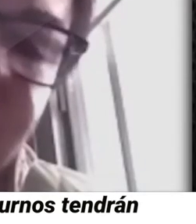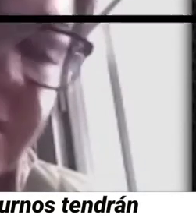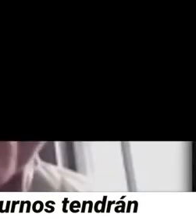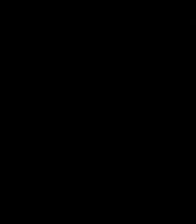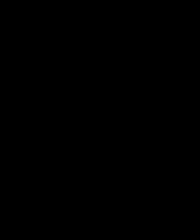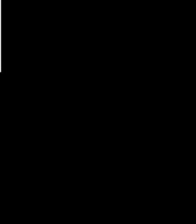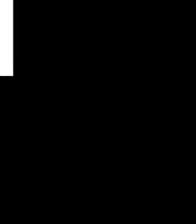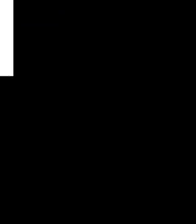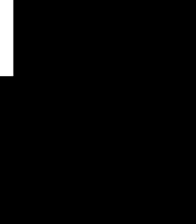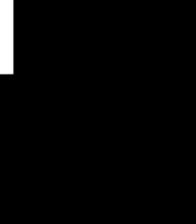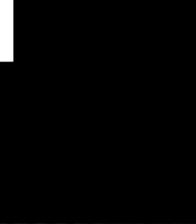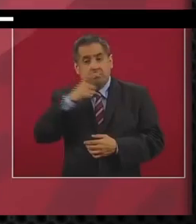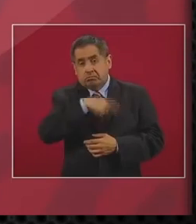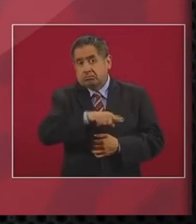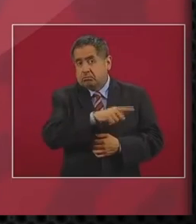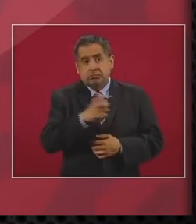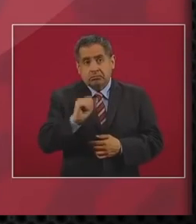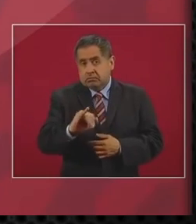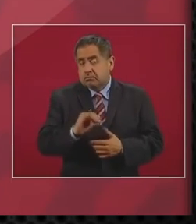semana.